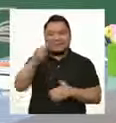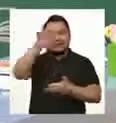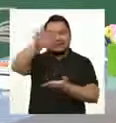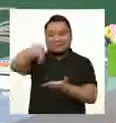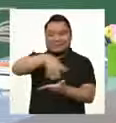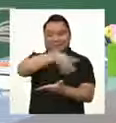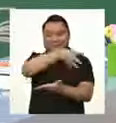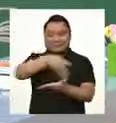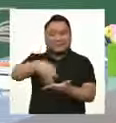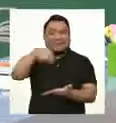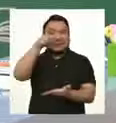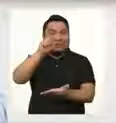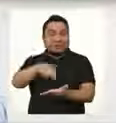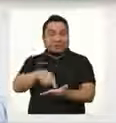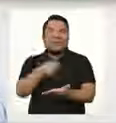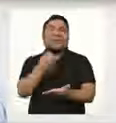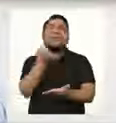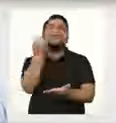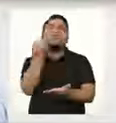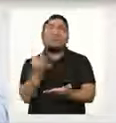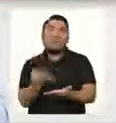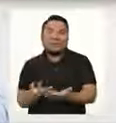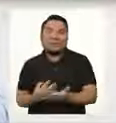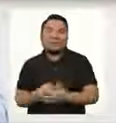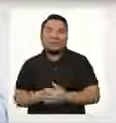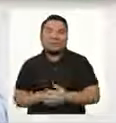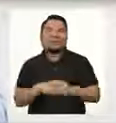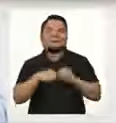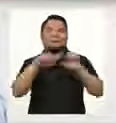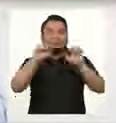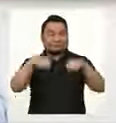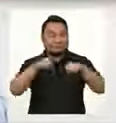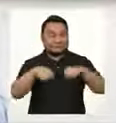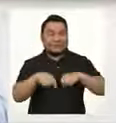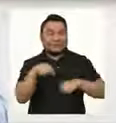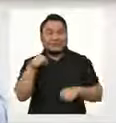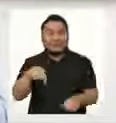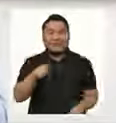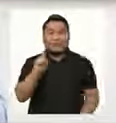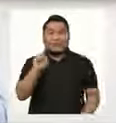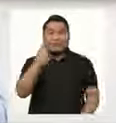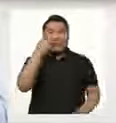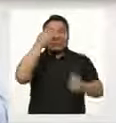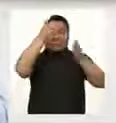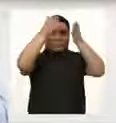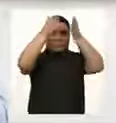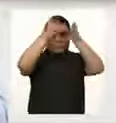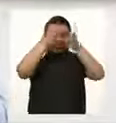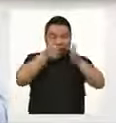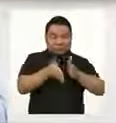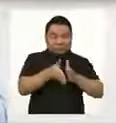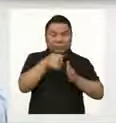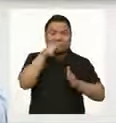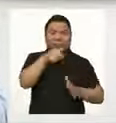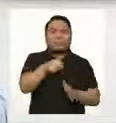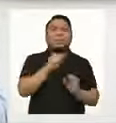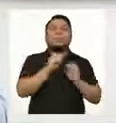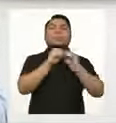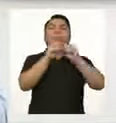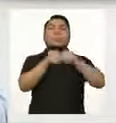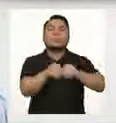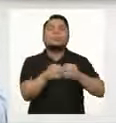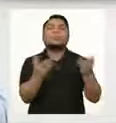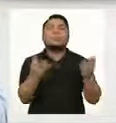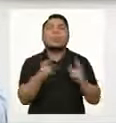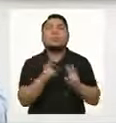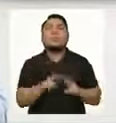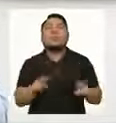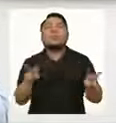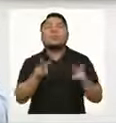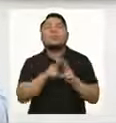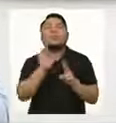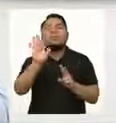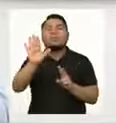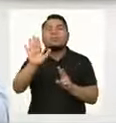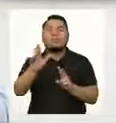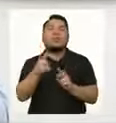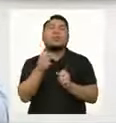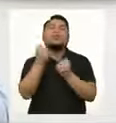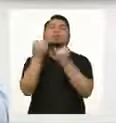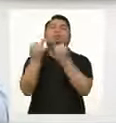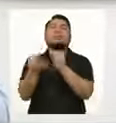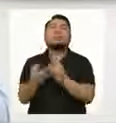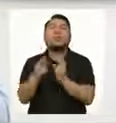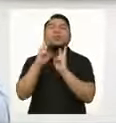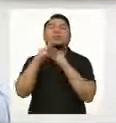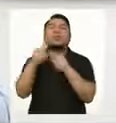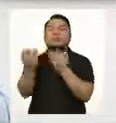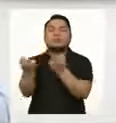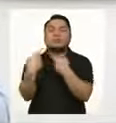tablas de conteo. Así es. En la primera columna de la tabla de frecuencias colocaremos los valores o categorías de la variable.